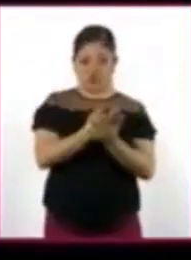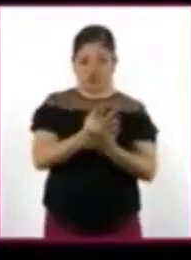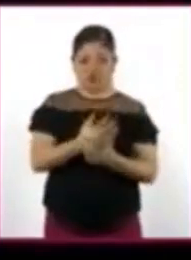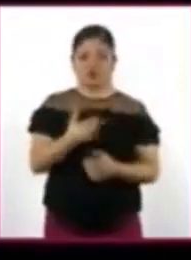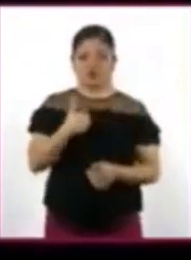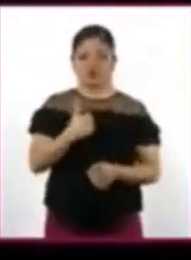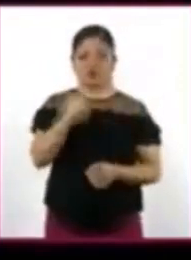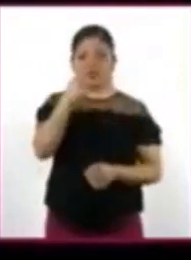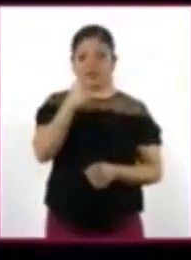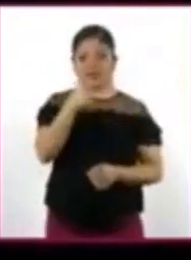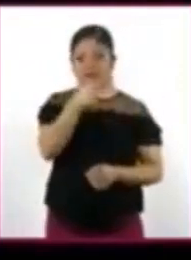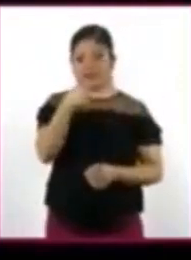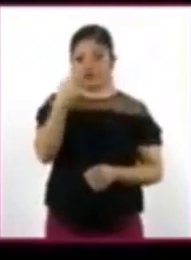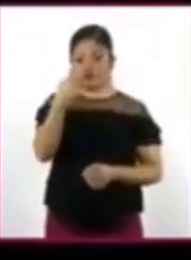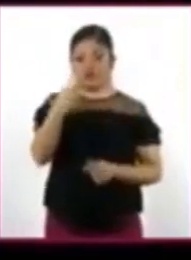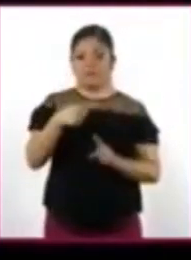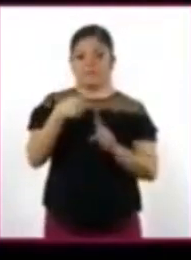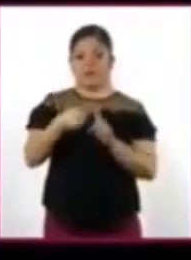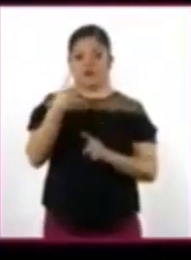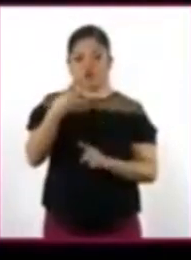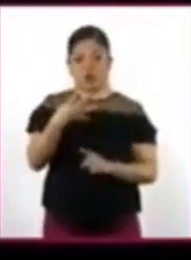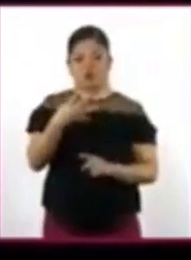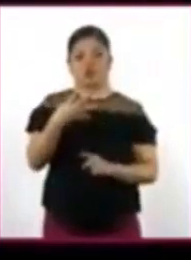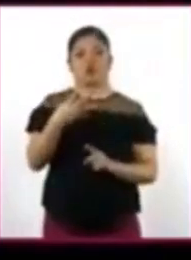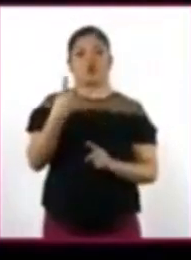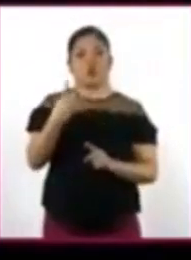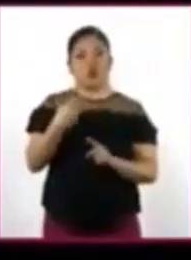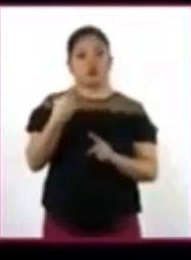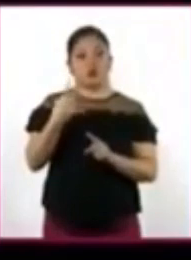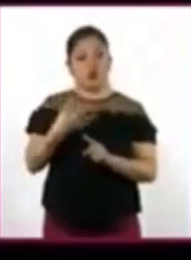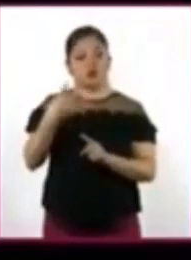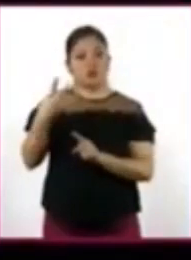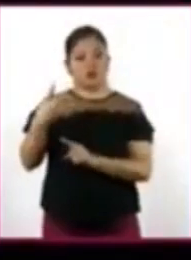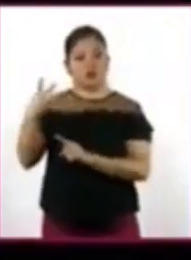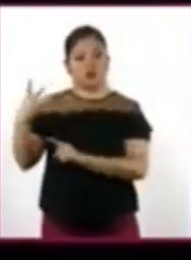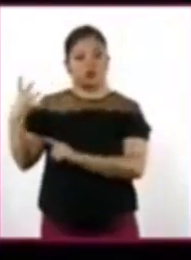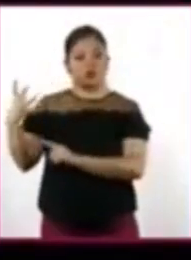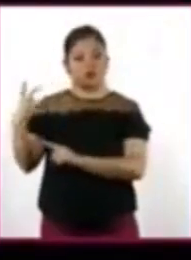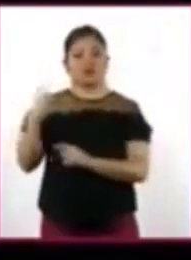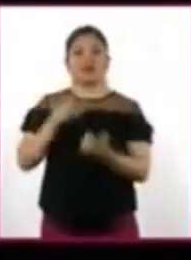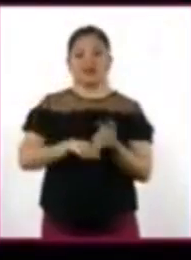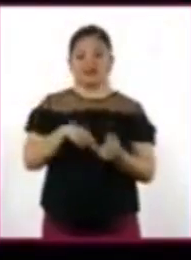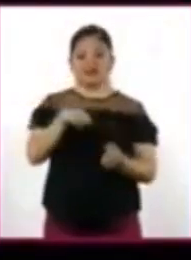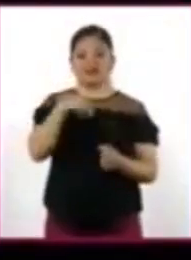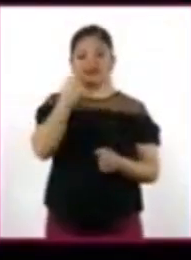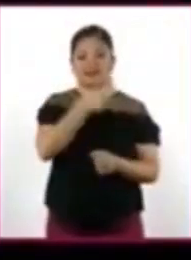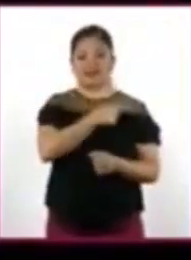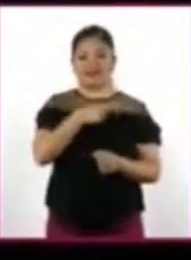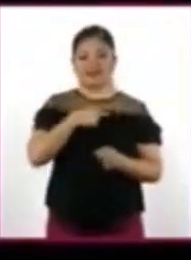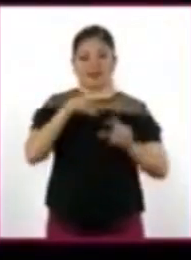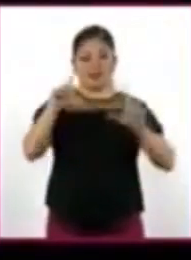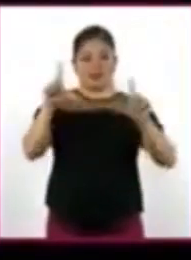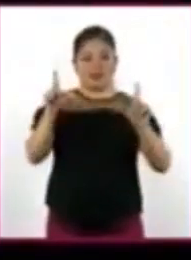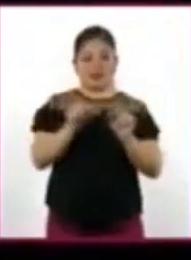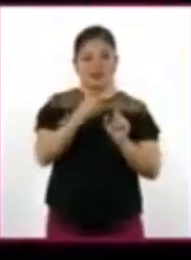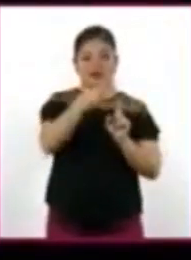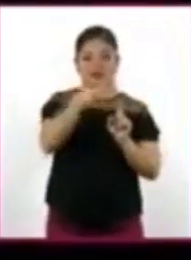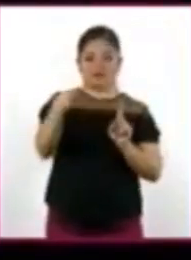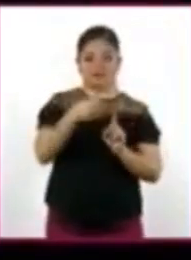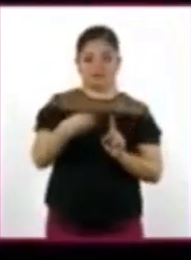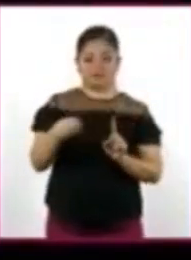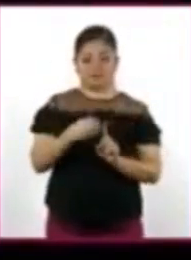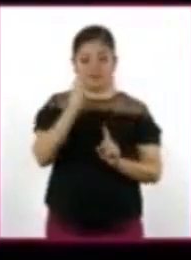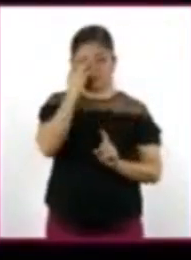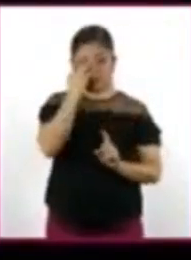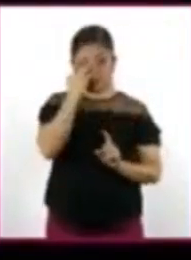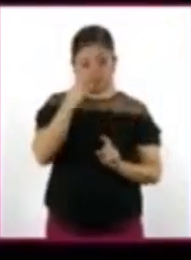4. 4 bloques, 4 bloques, 4 bloques por todos lados. Por lo tanto, esta es la ecuación que describe la cantidad de bloques que vamos a